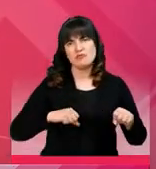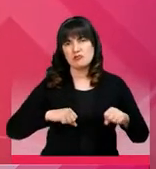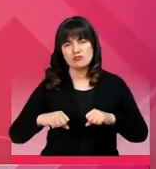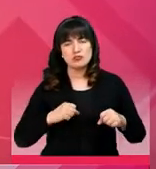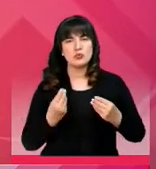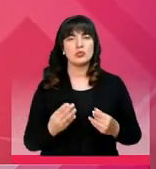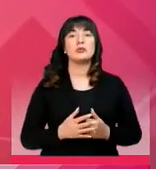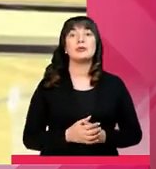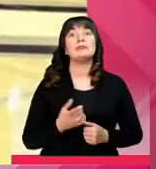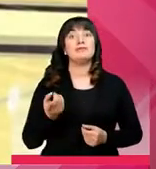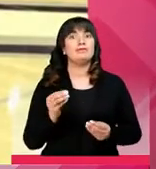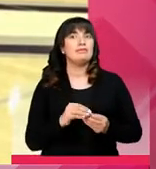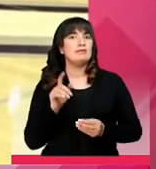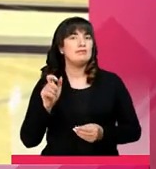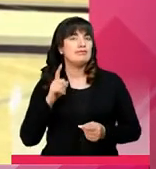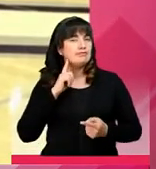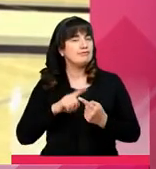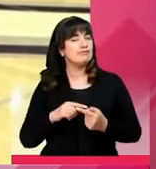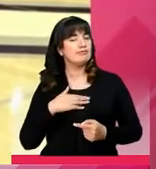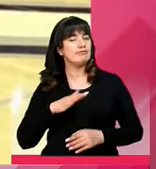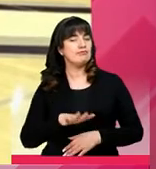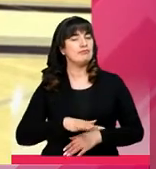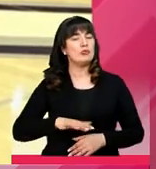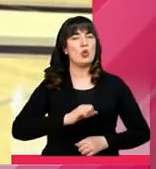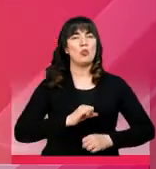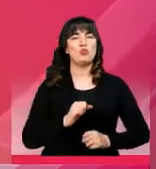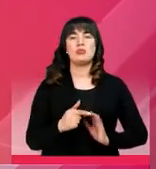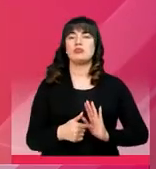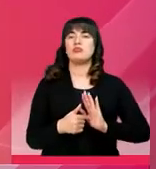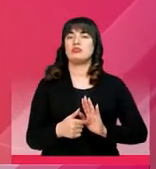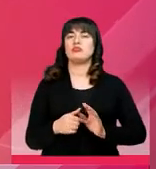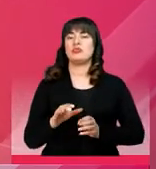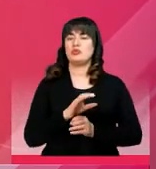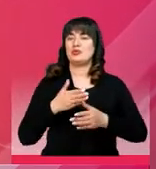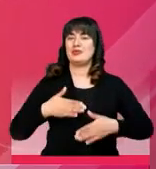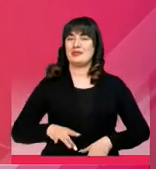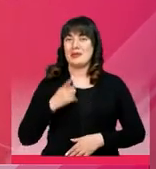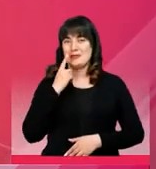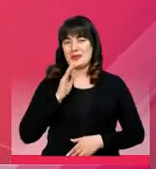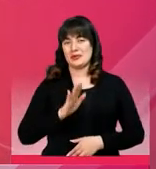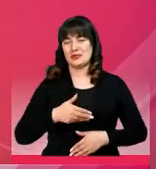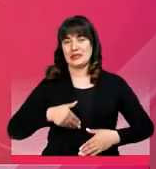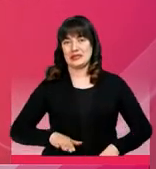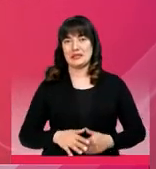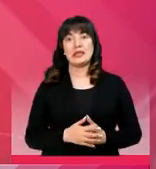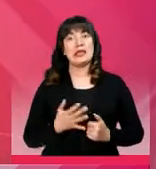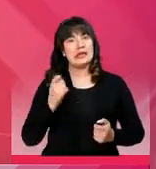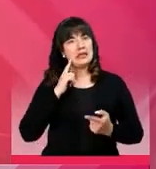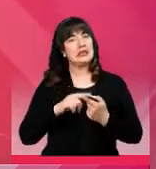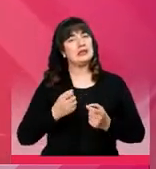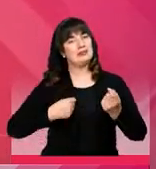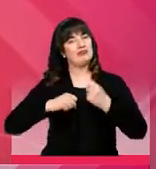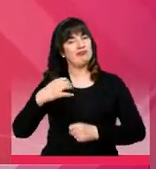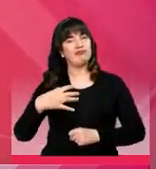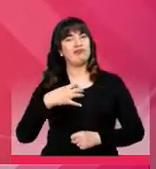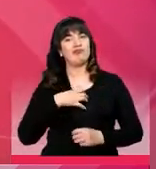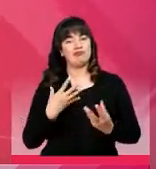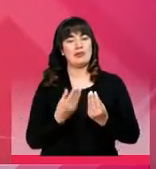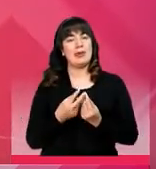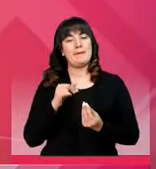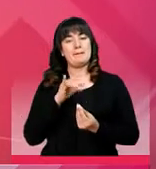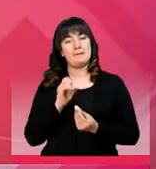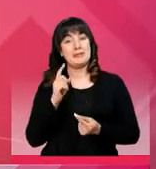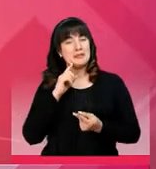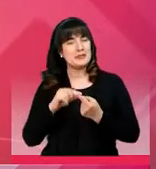también quiere dejar su legado bogotano y representar a la ciudad en la que nació su padre. Quiere ser campeón con el equipo del Parche y dejó un mensaje